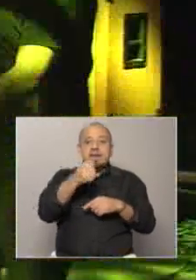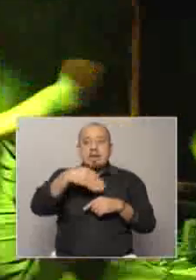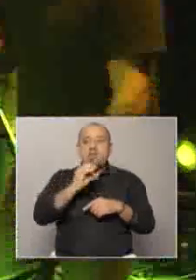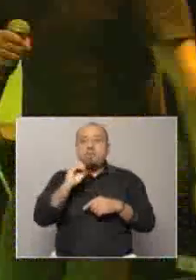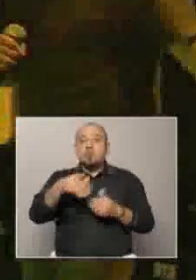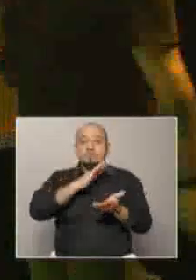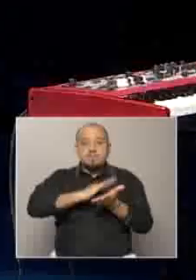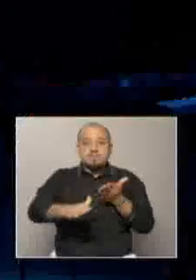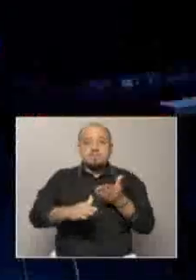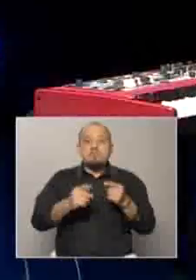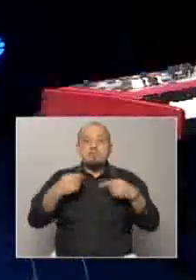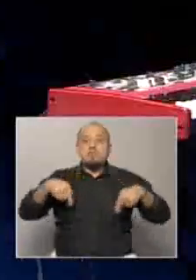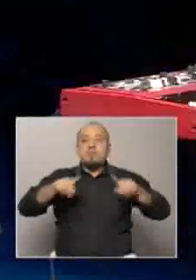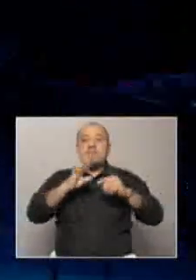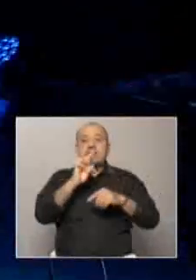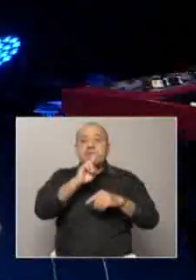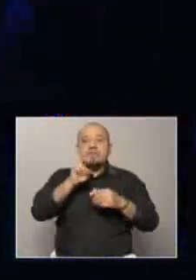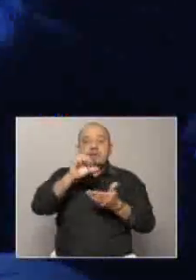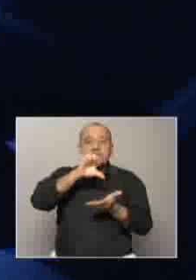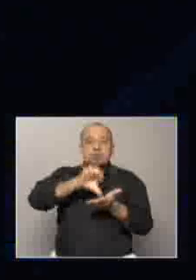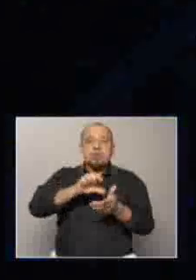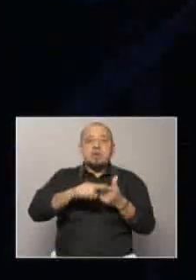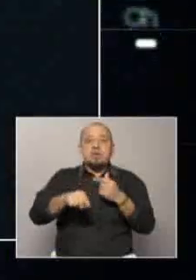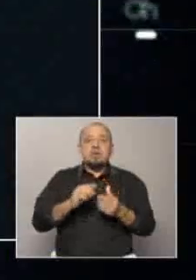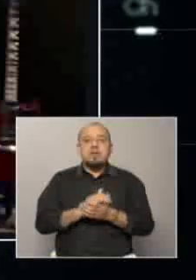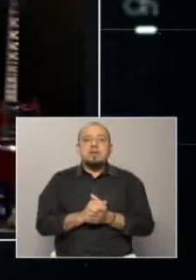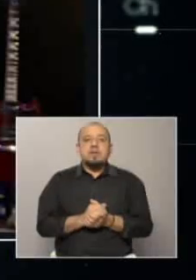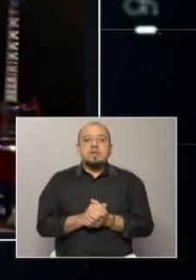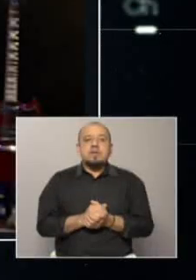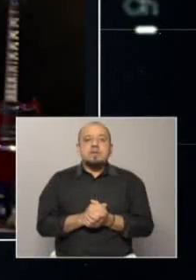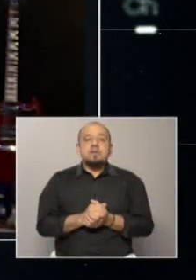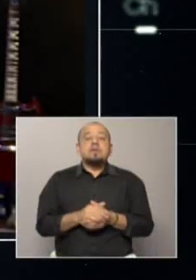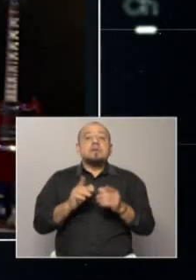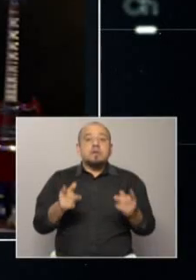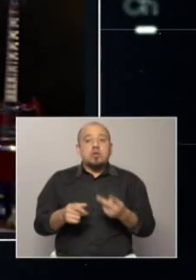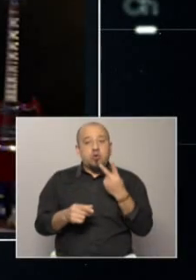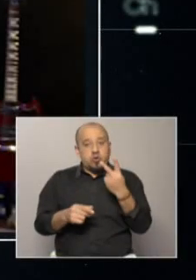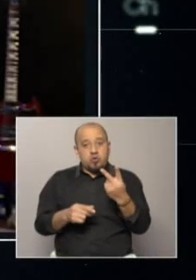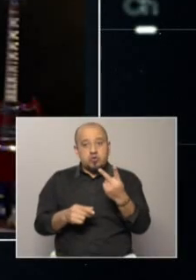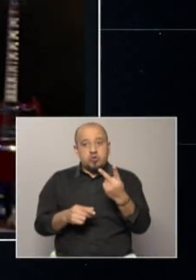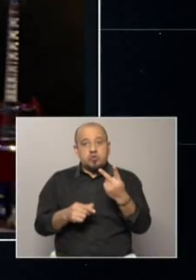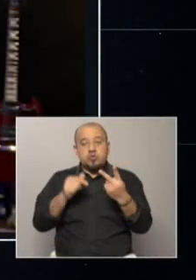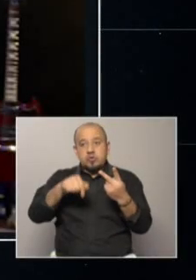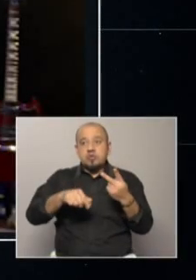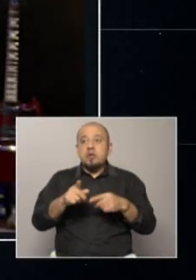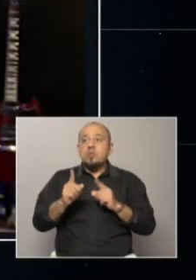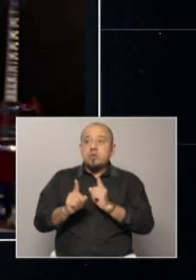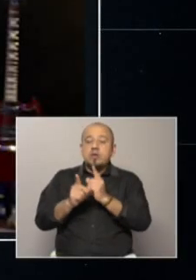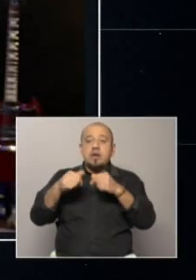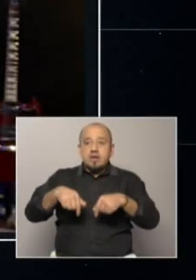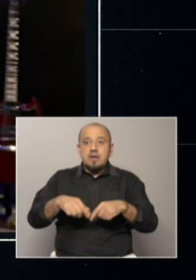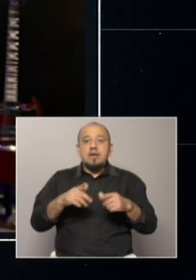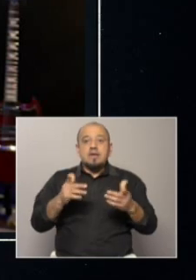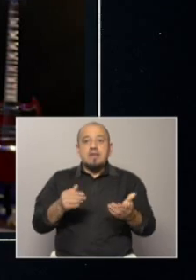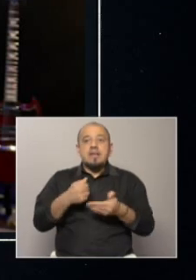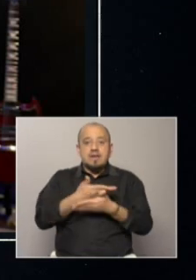abierta y gratuita a través de TV Ciudad y sus plataformas de streaming. Antes de que ambos comunicadores se vieran en el Solís, los juntamos acá